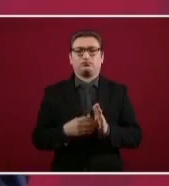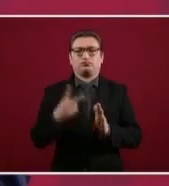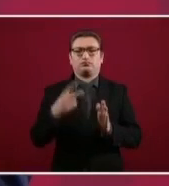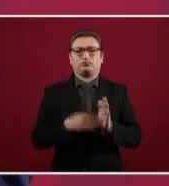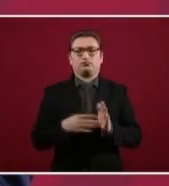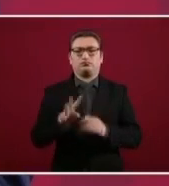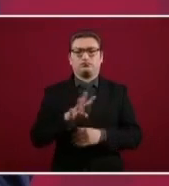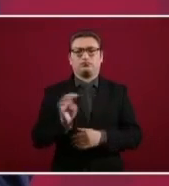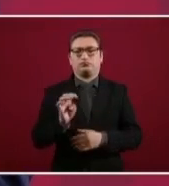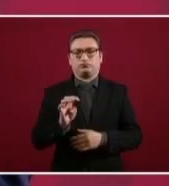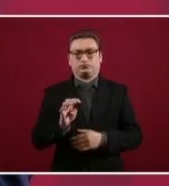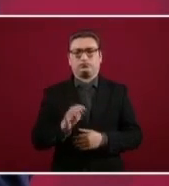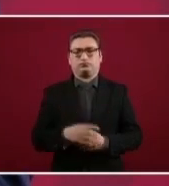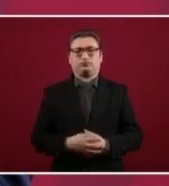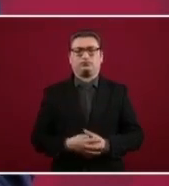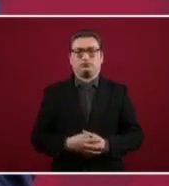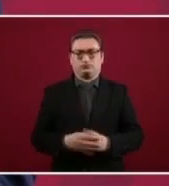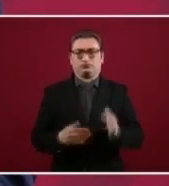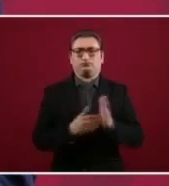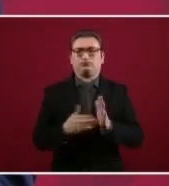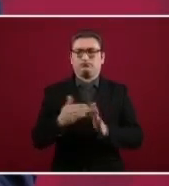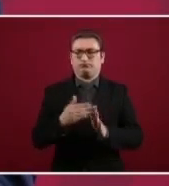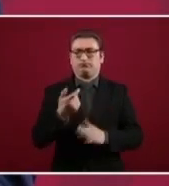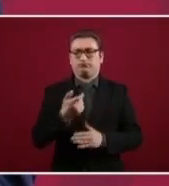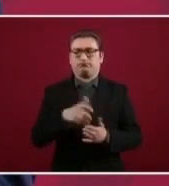2.400 millones